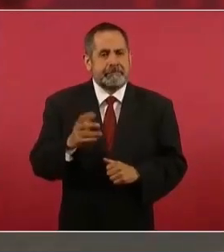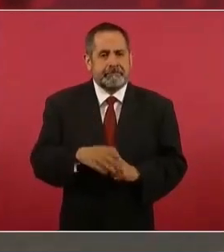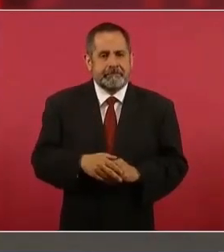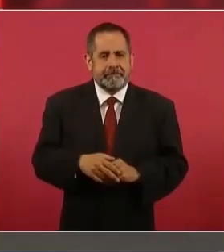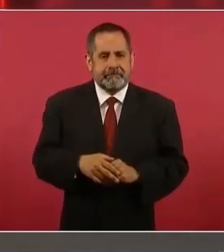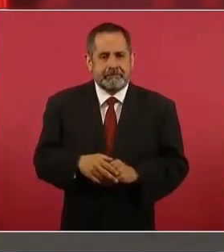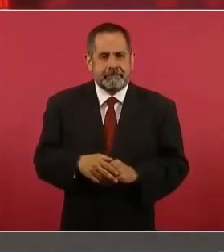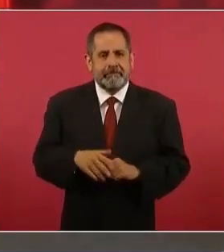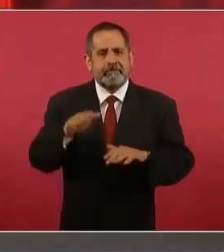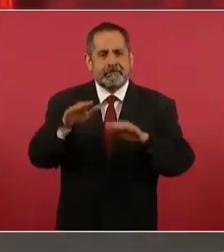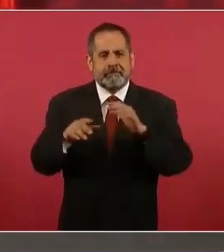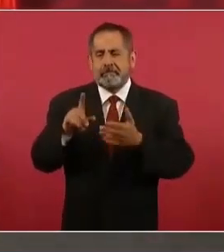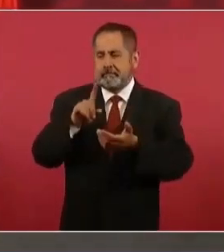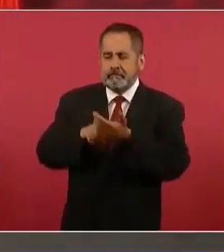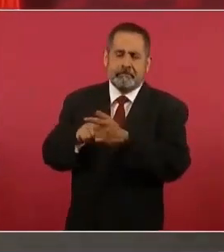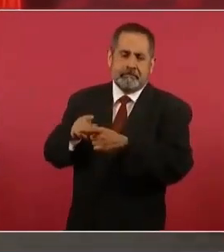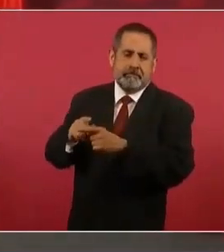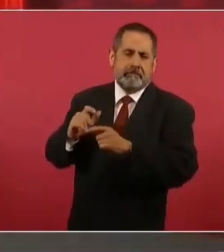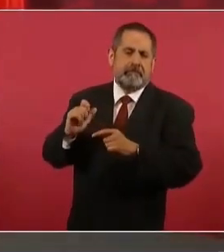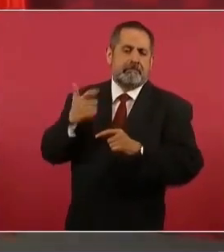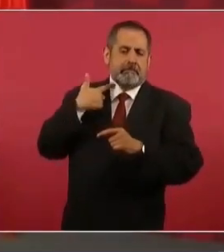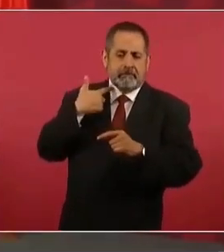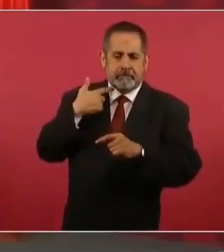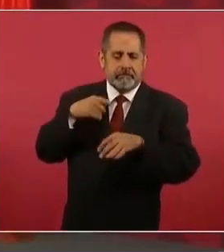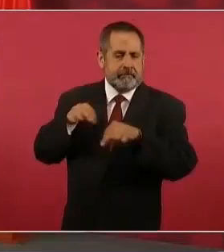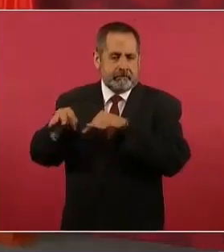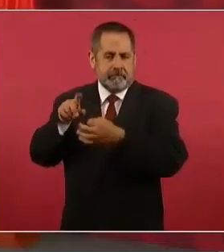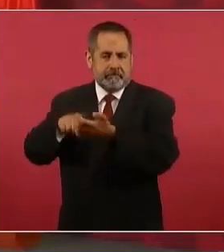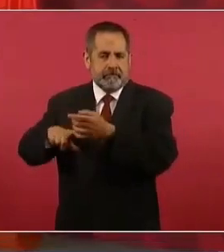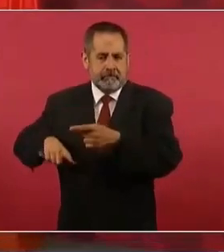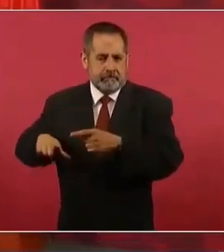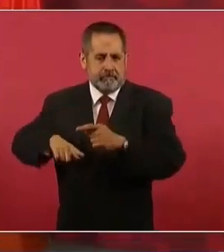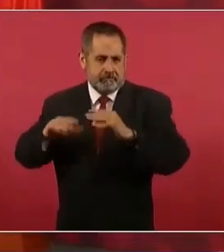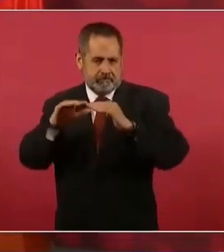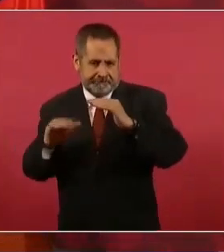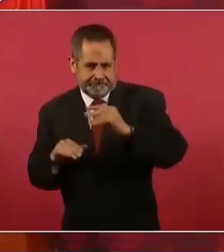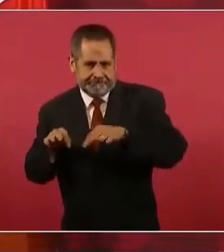he estado de funcionario público.